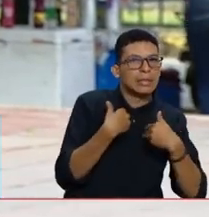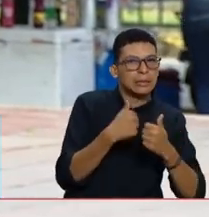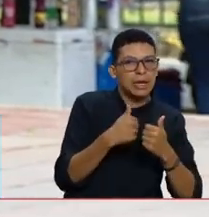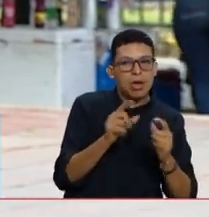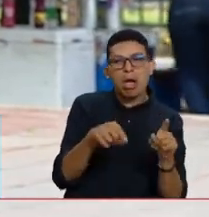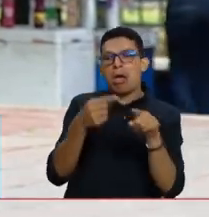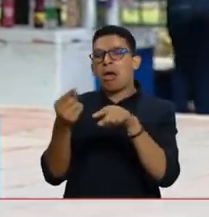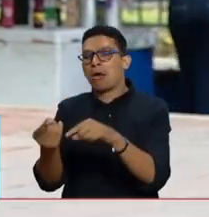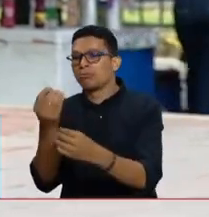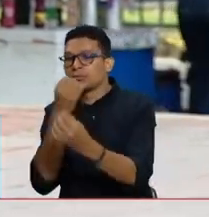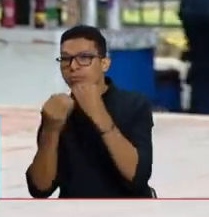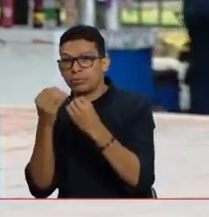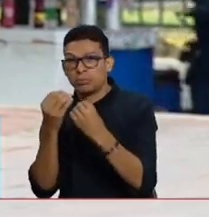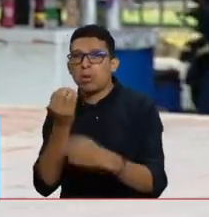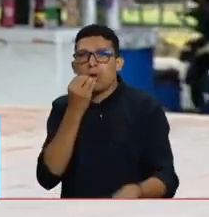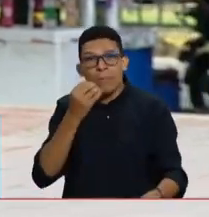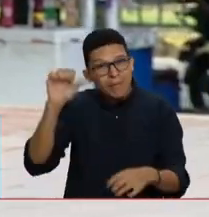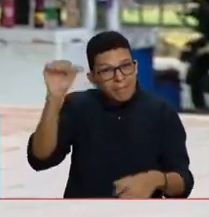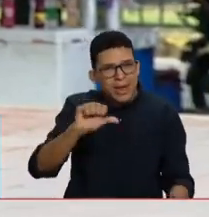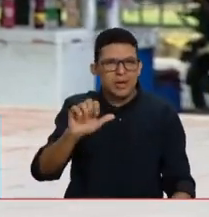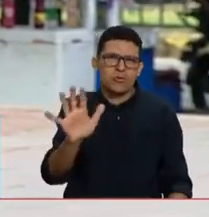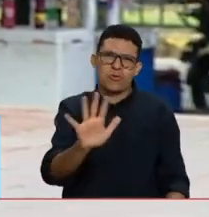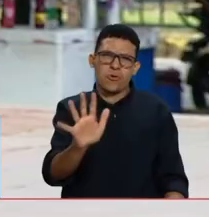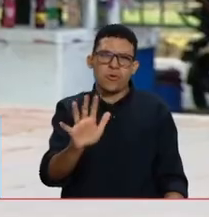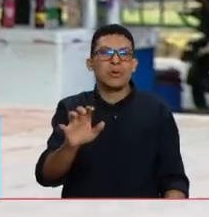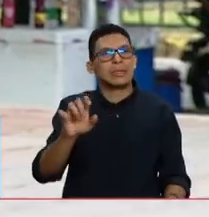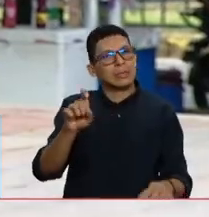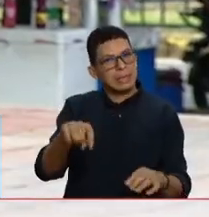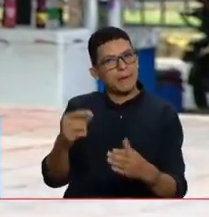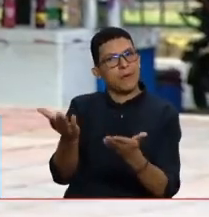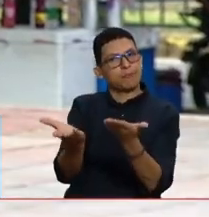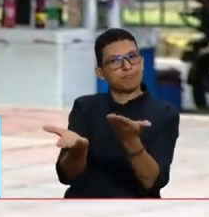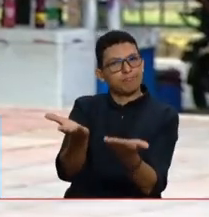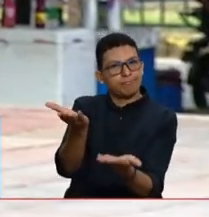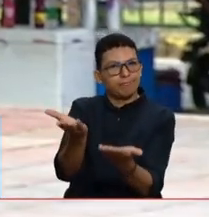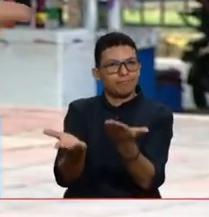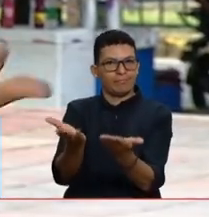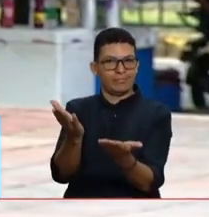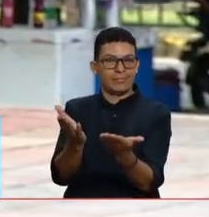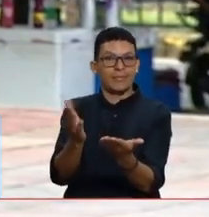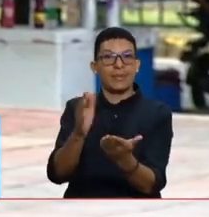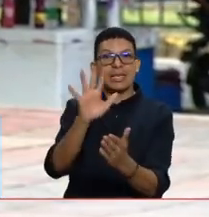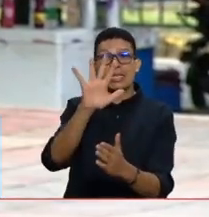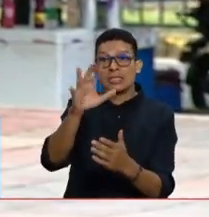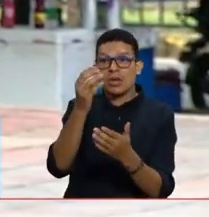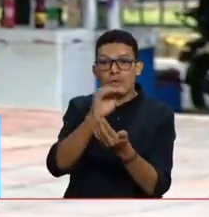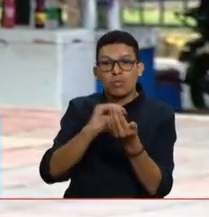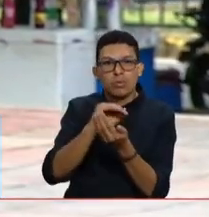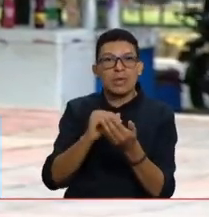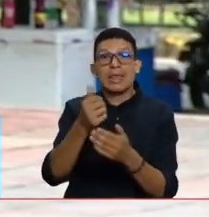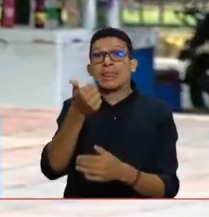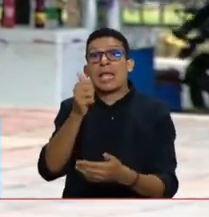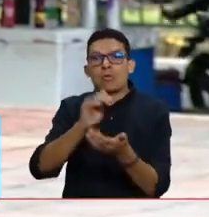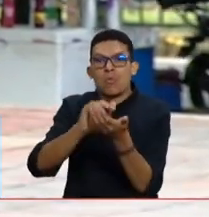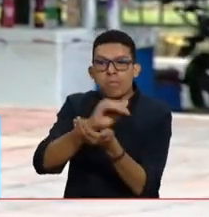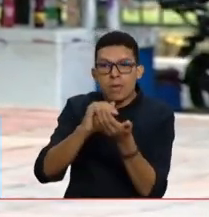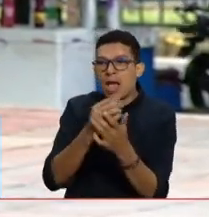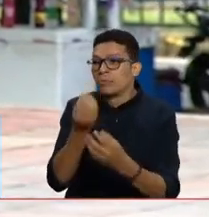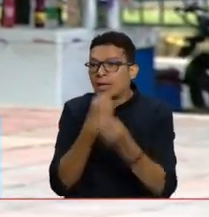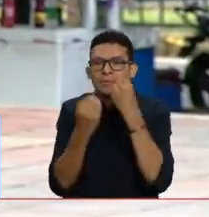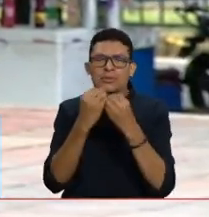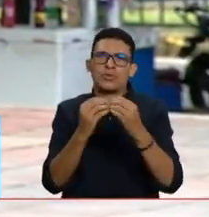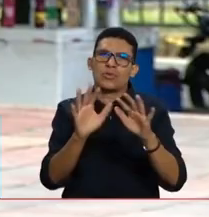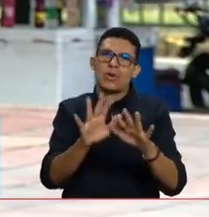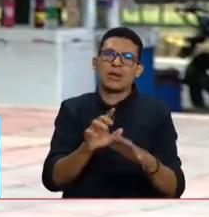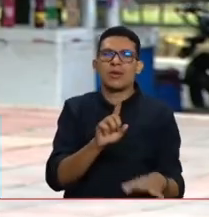el consumo. No está mal consumirlo, pero todo debe ser con moderación. No consumirnos más de 5 buñuelos, más de 10 buñuelos, no, sino 1,